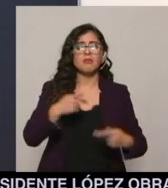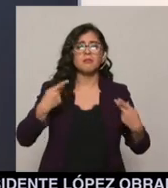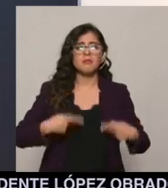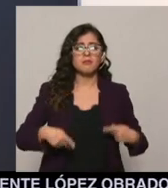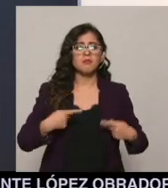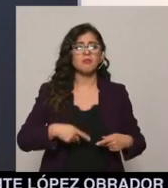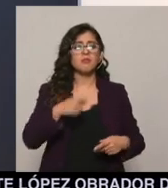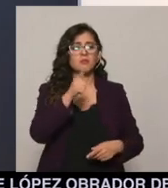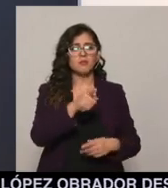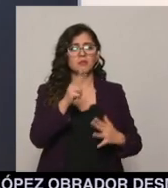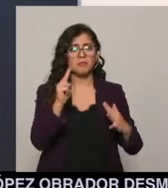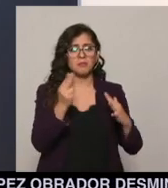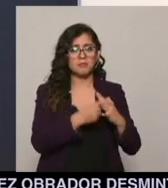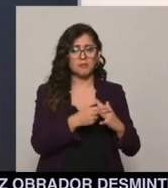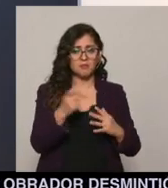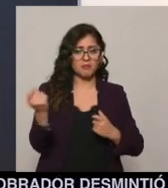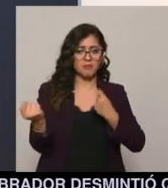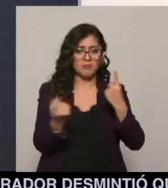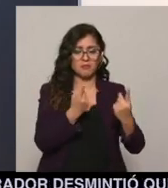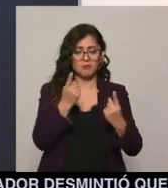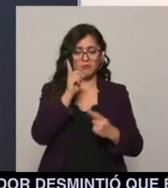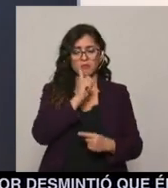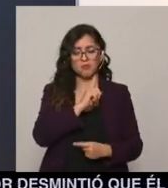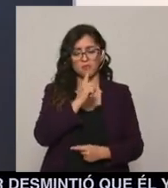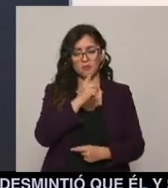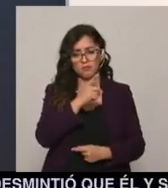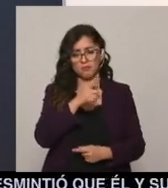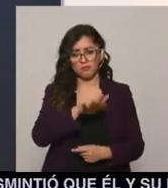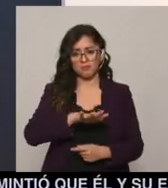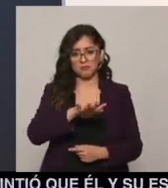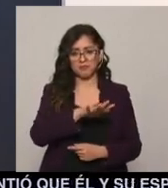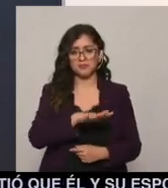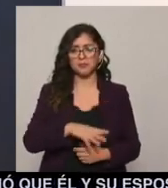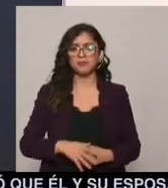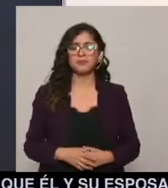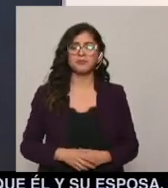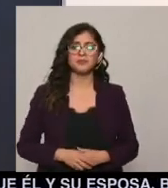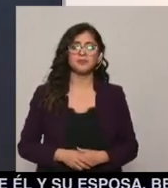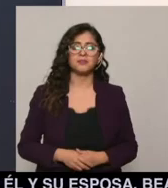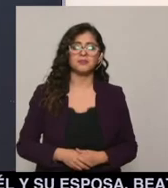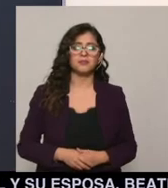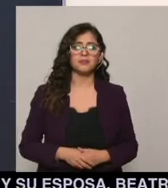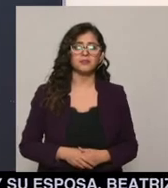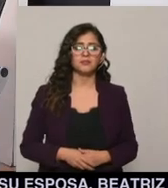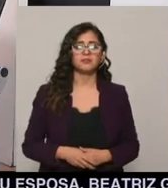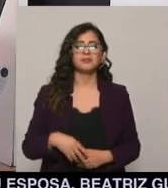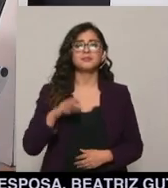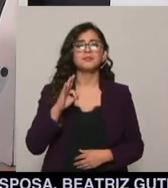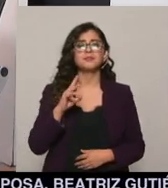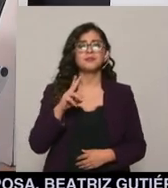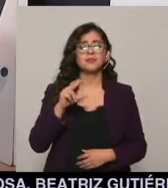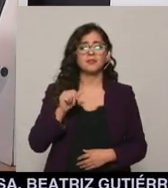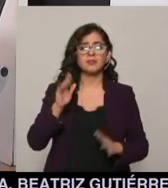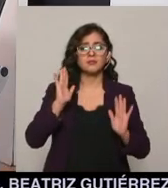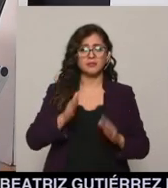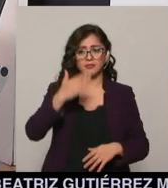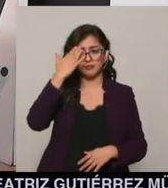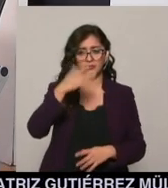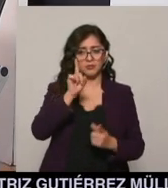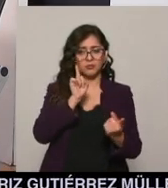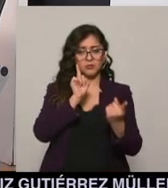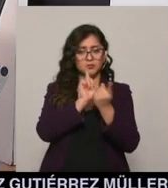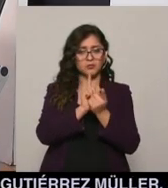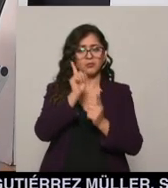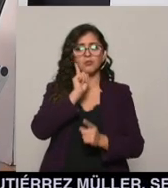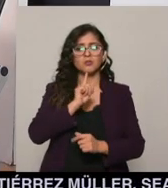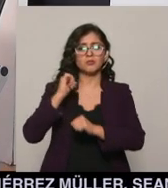víctimas sobrevivientes de los ataques de feminicidio. Frida, sabemos que tienes ya acercamiento con la Procuradora General de